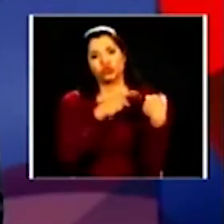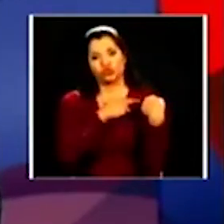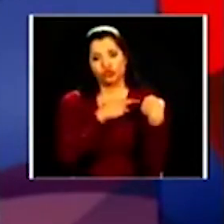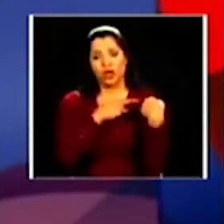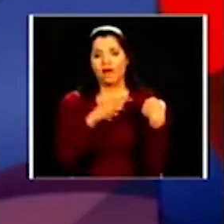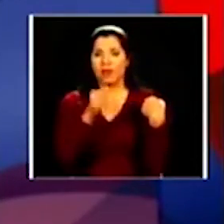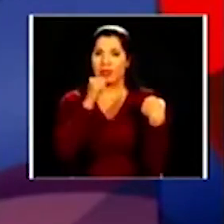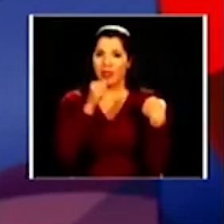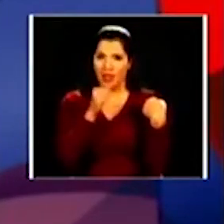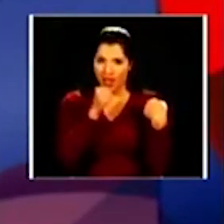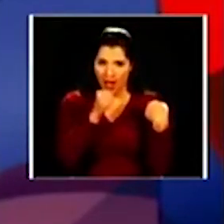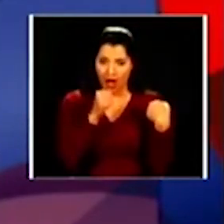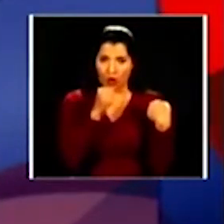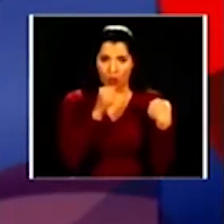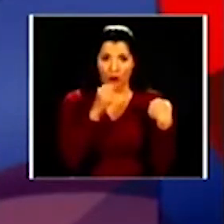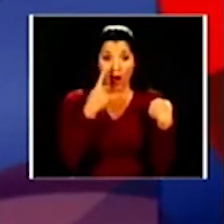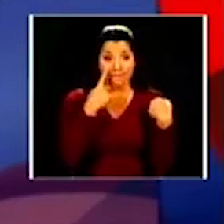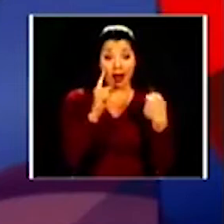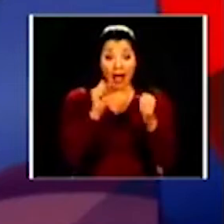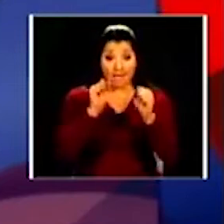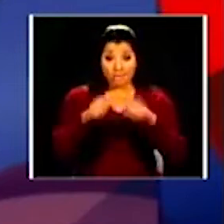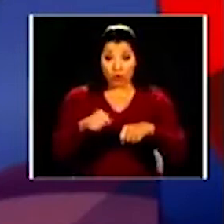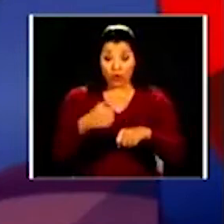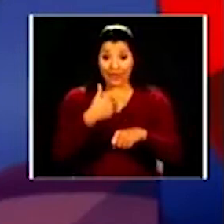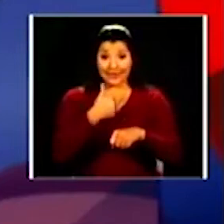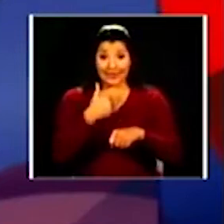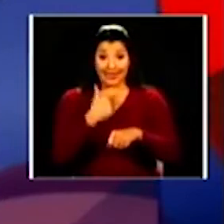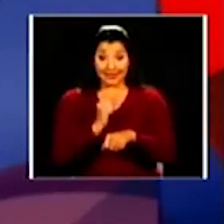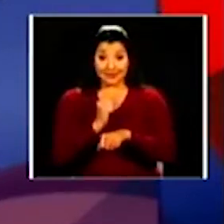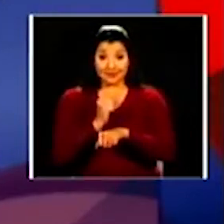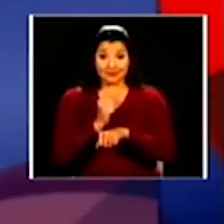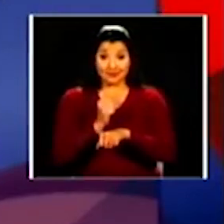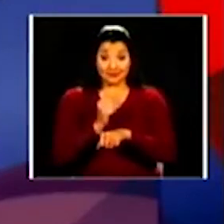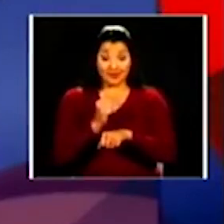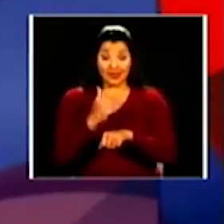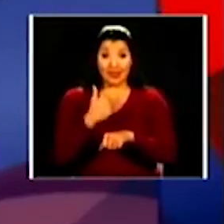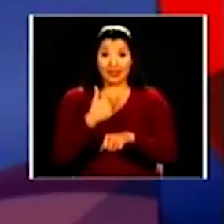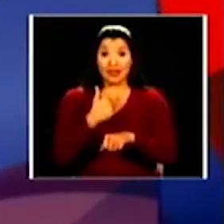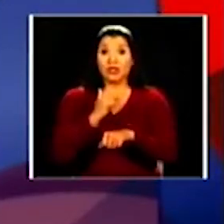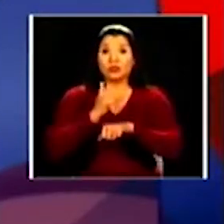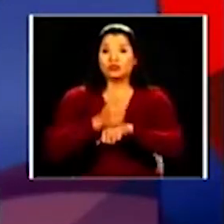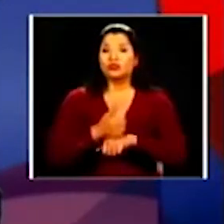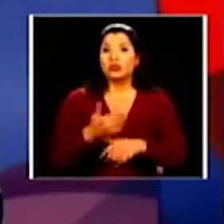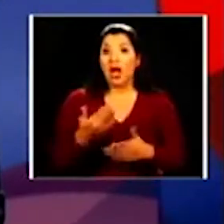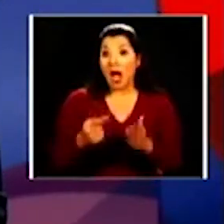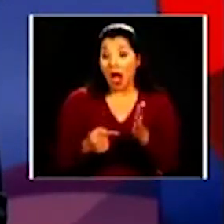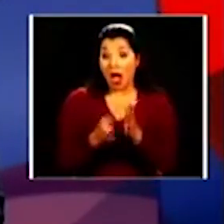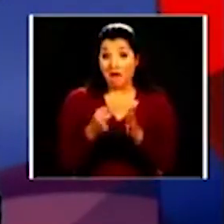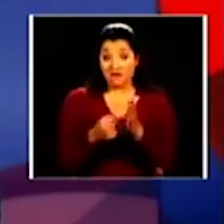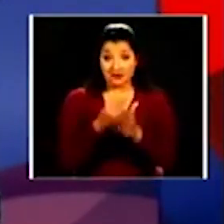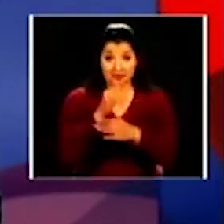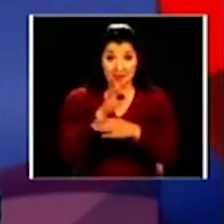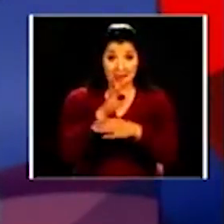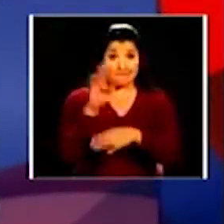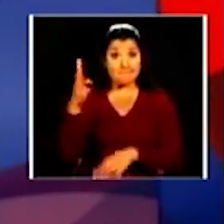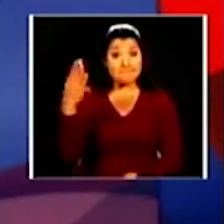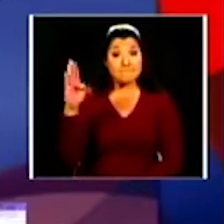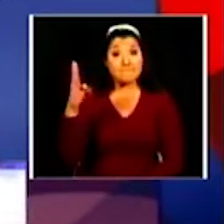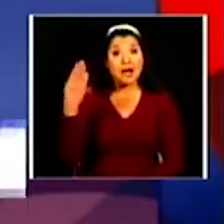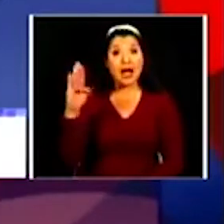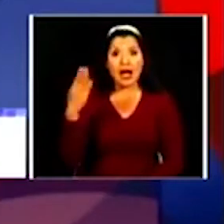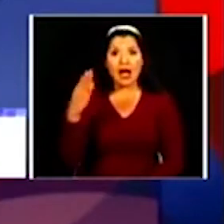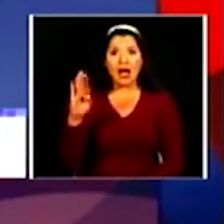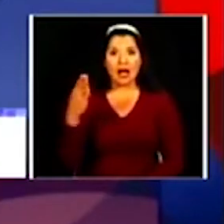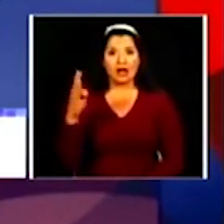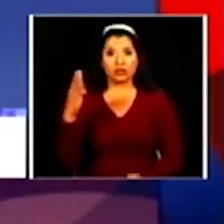tener instalaciones desde ya previstas hay experiencias en que los baños se alimentan del agua que se recoge